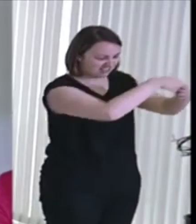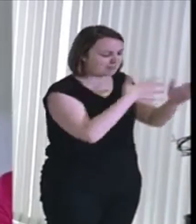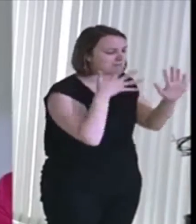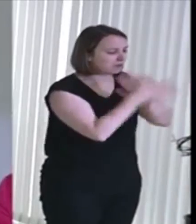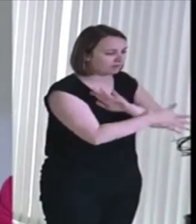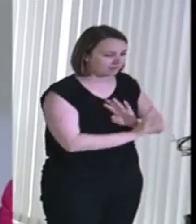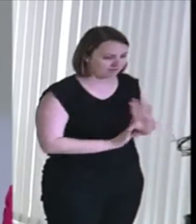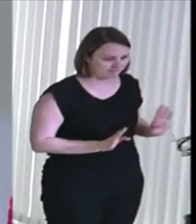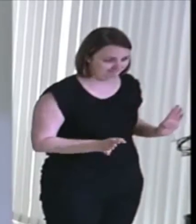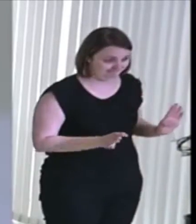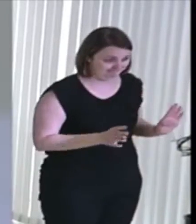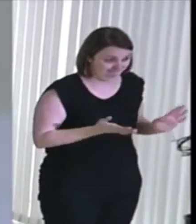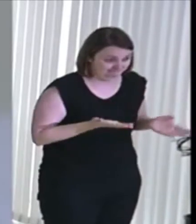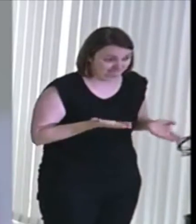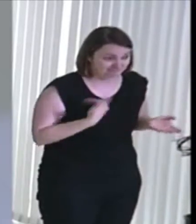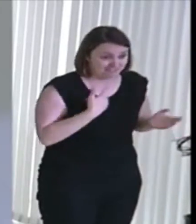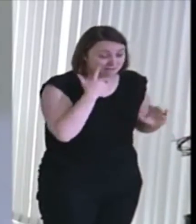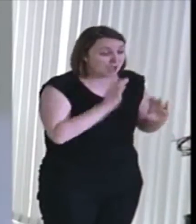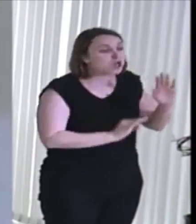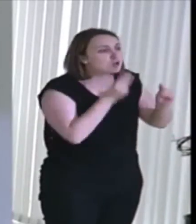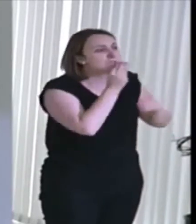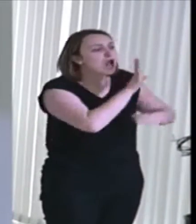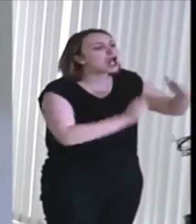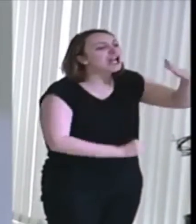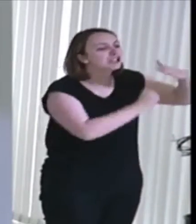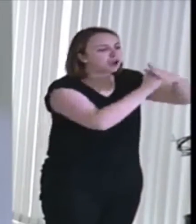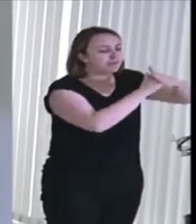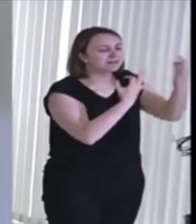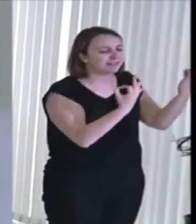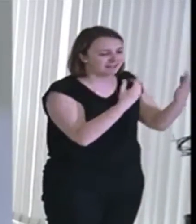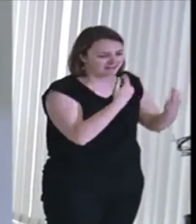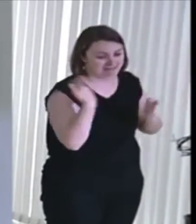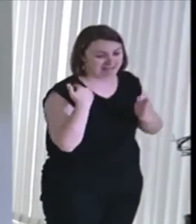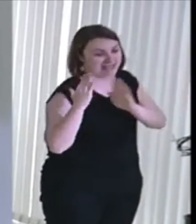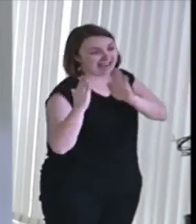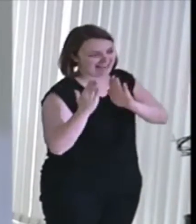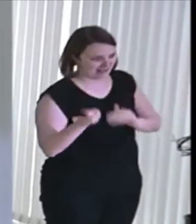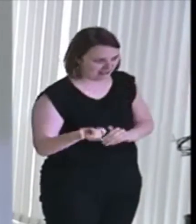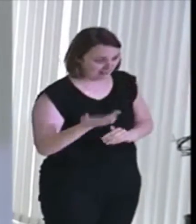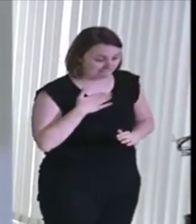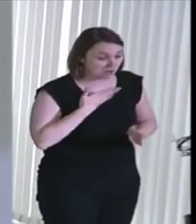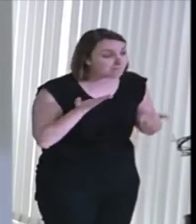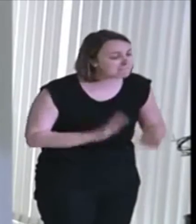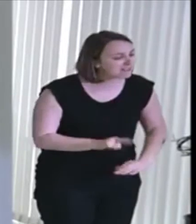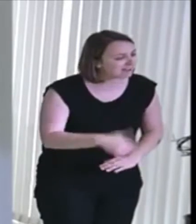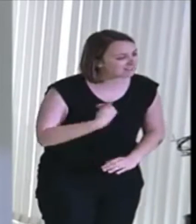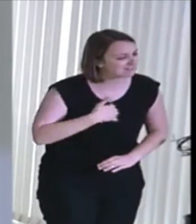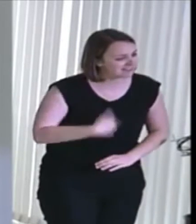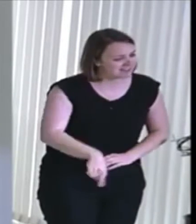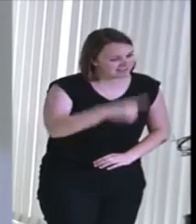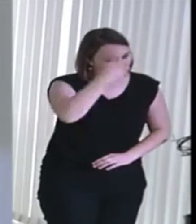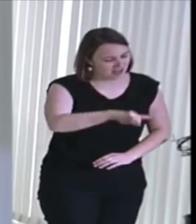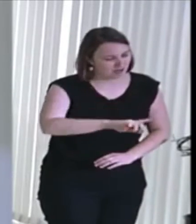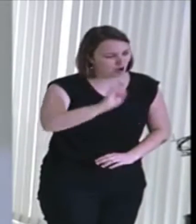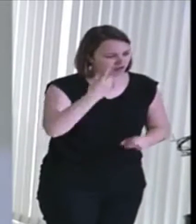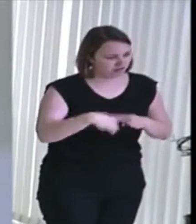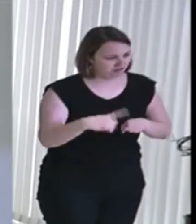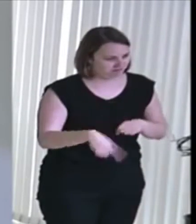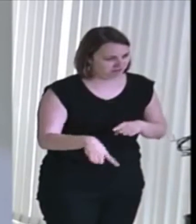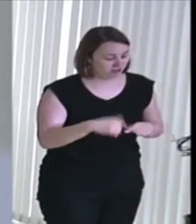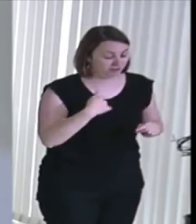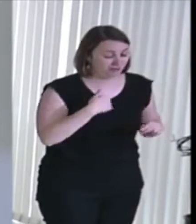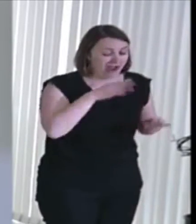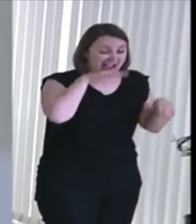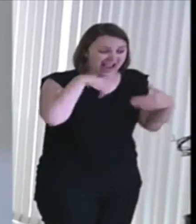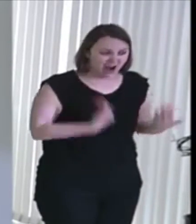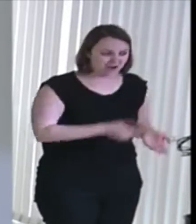vida. Es el top. Claro. Pero mi hija va a ver otra cosa y yo estoy viendo otra